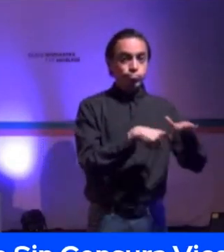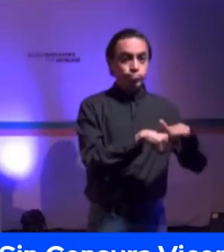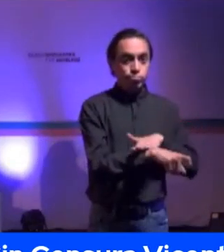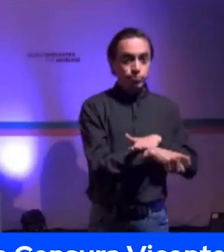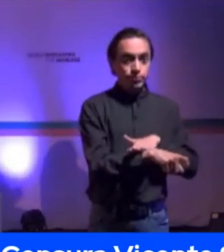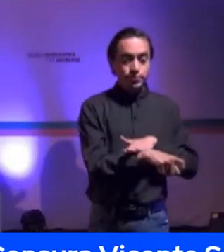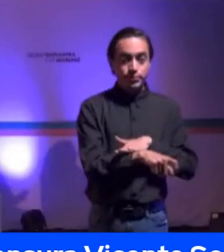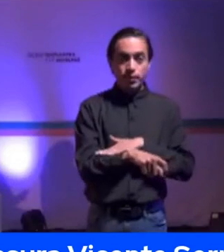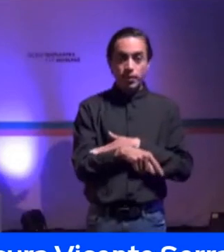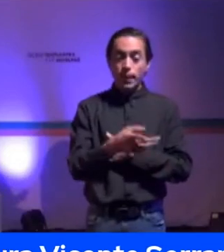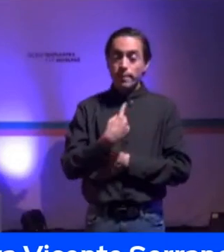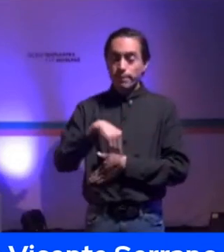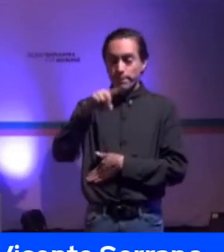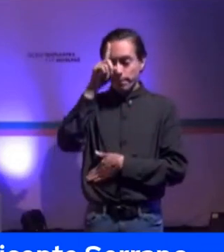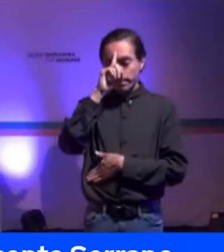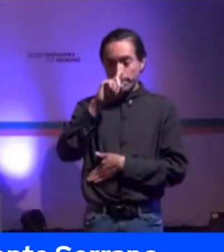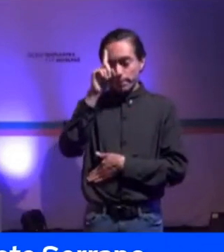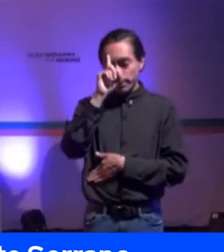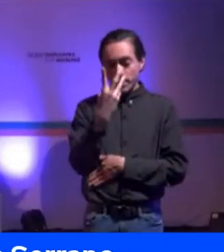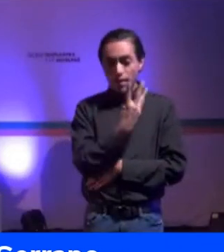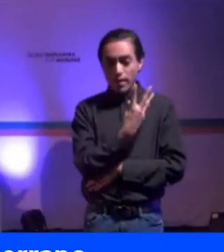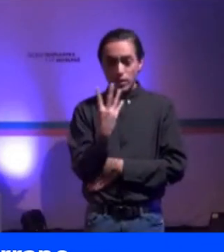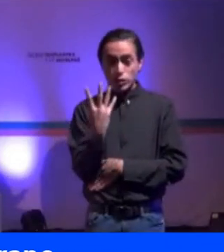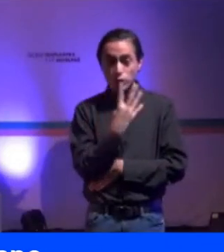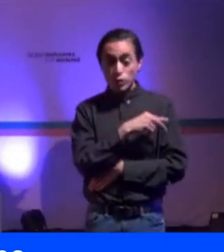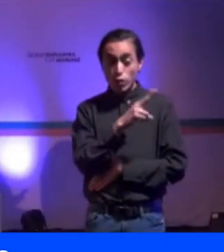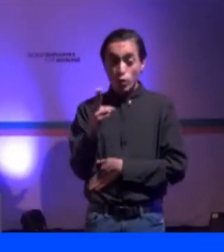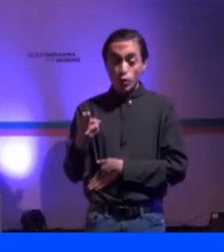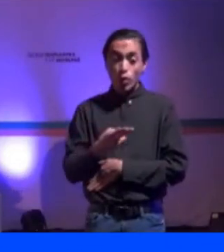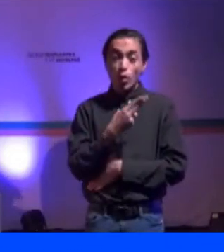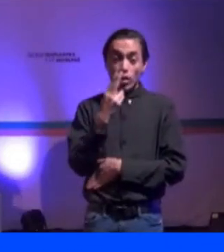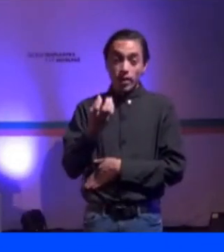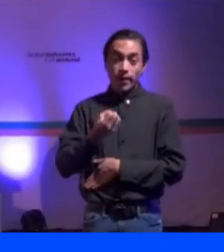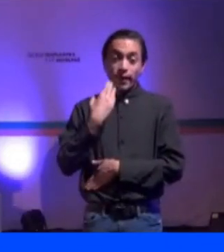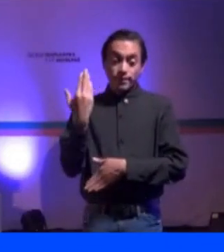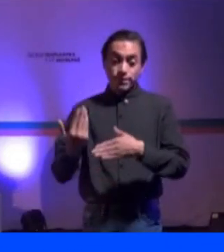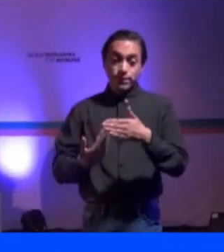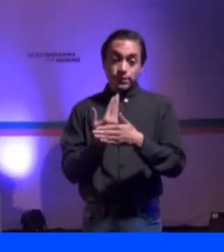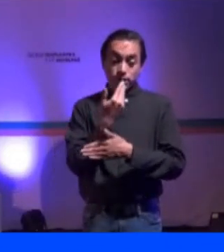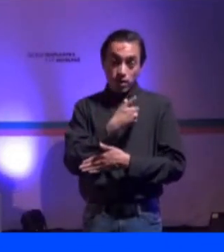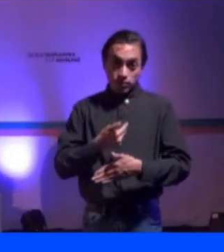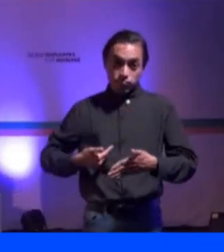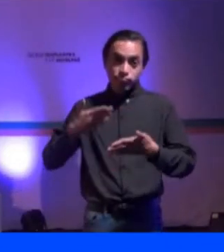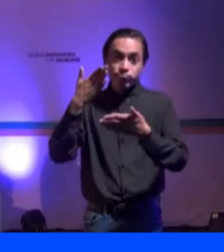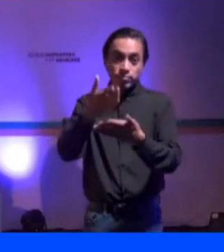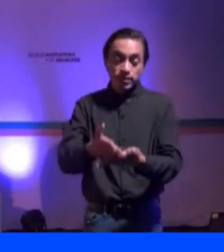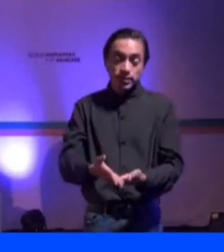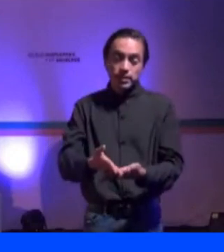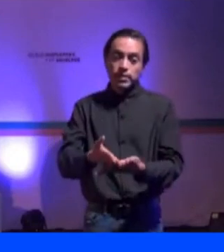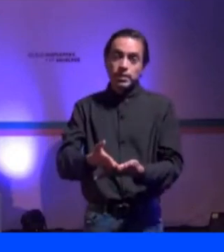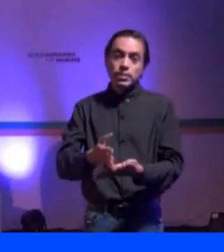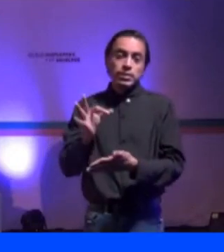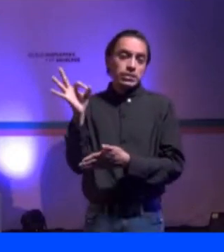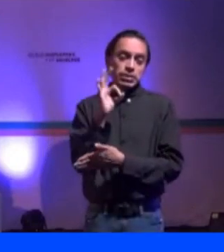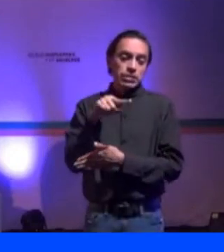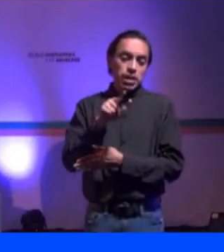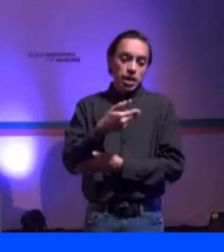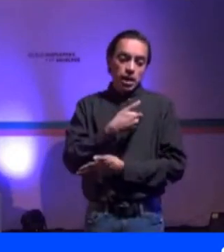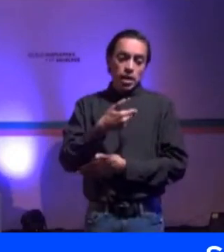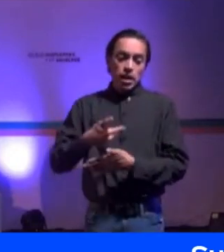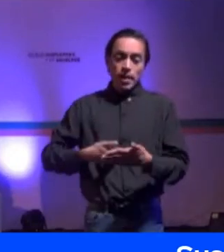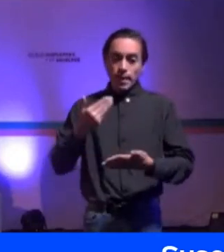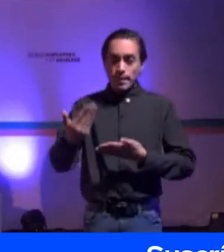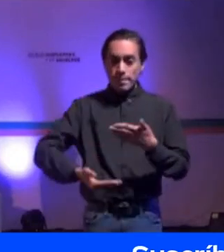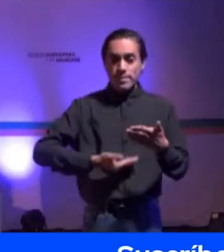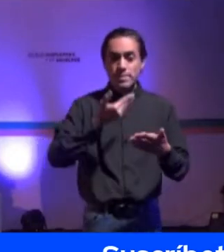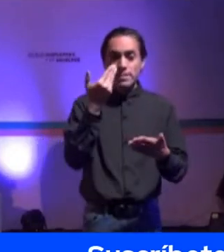Y una sugerencia para los cuatro que van a la mañanera, que a ver si el presidente pueda meter una iniciativa